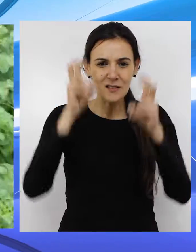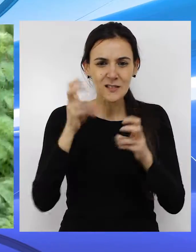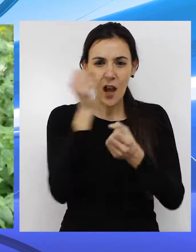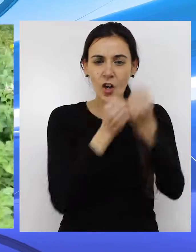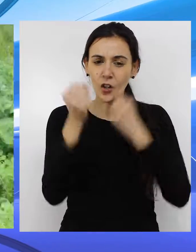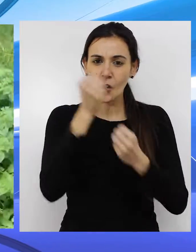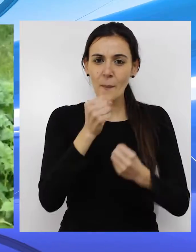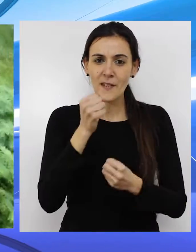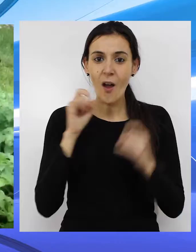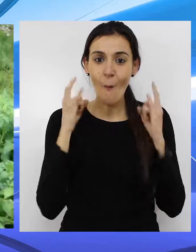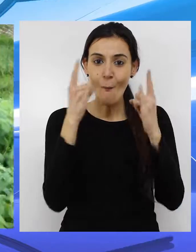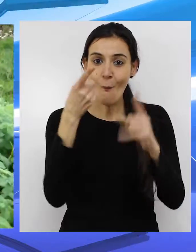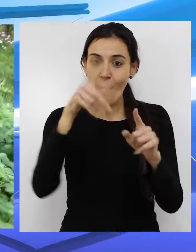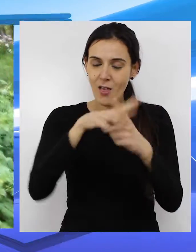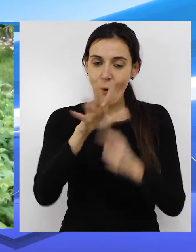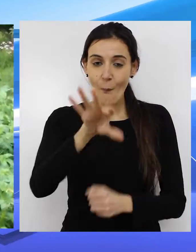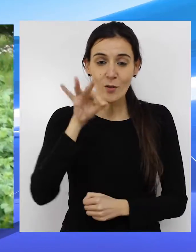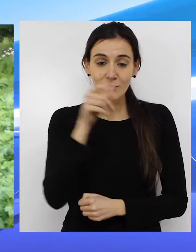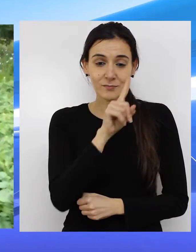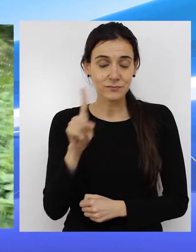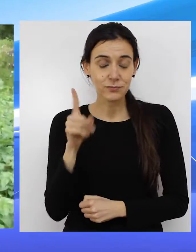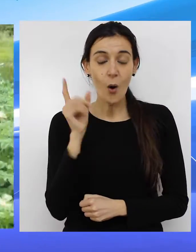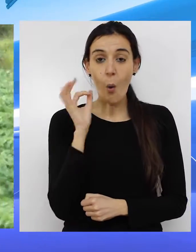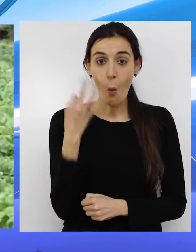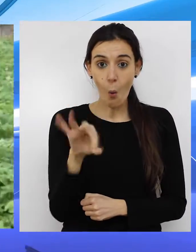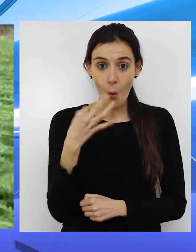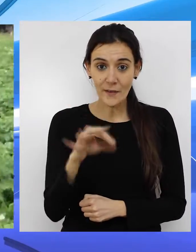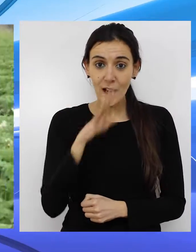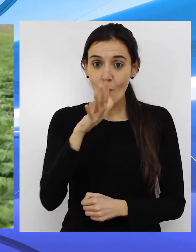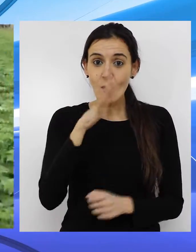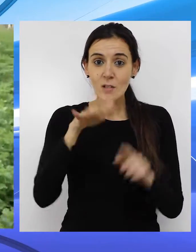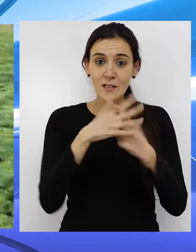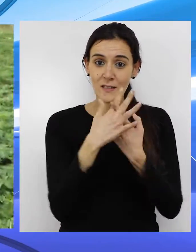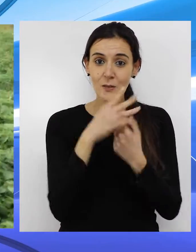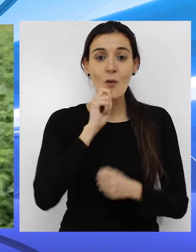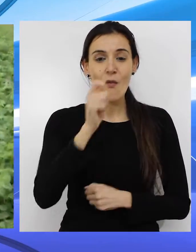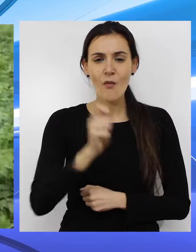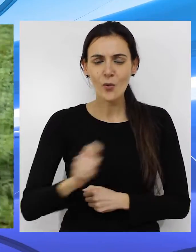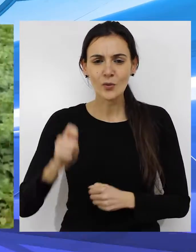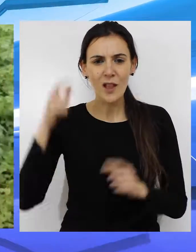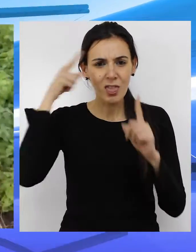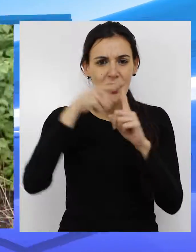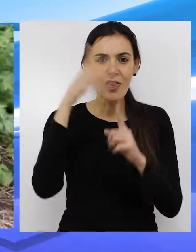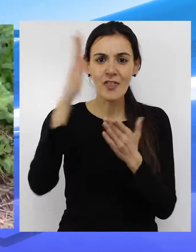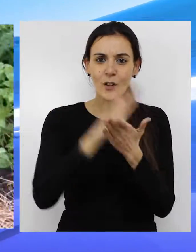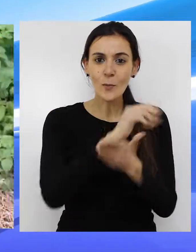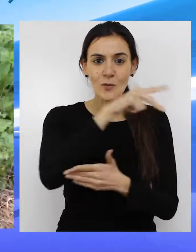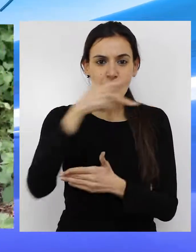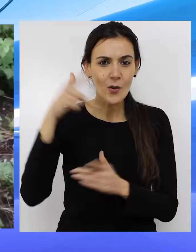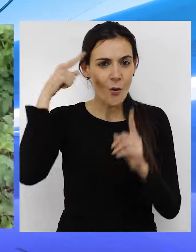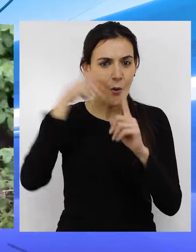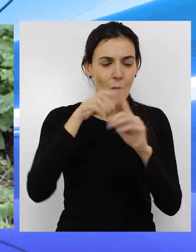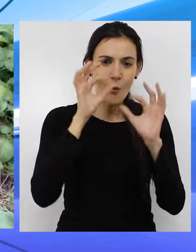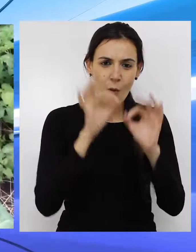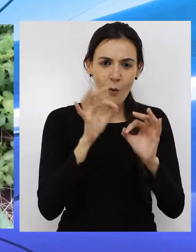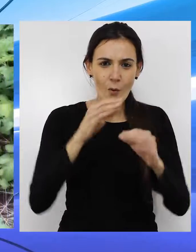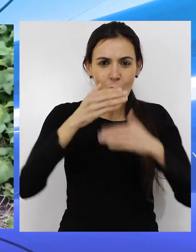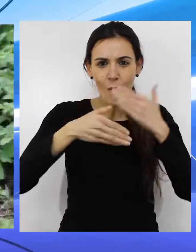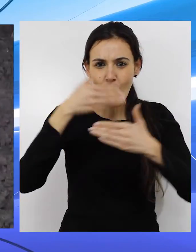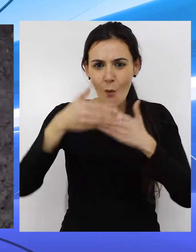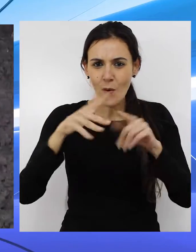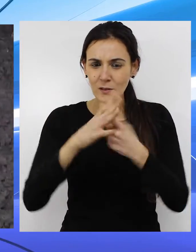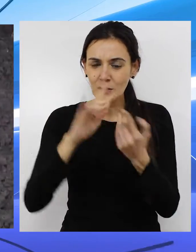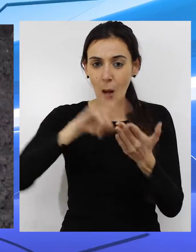una posibilidad, es la única opción. Por este motivo, desde la Fundación se va a destinar 5 millones de euros a través de la